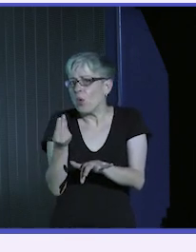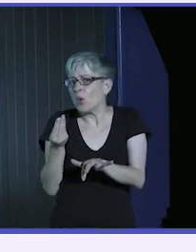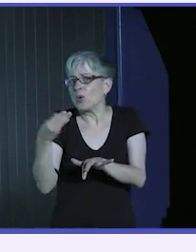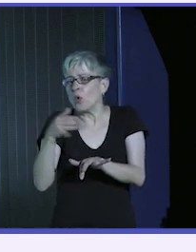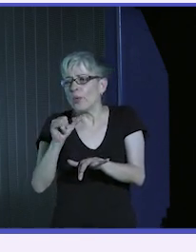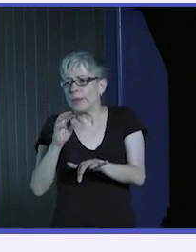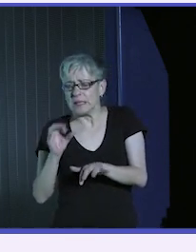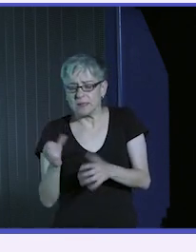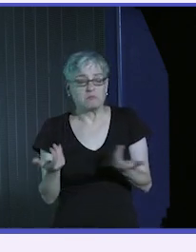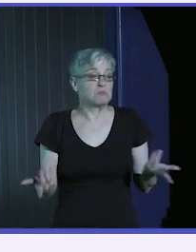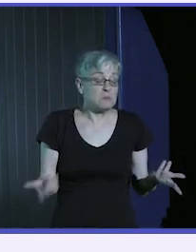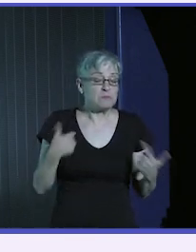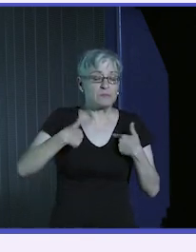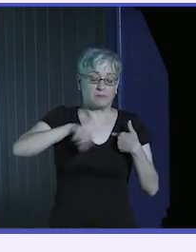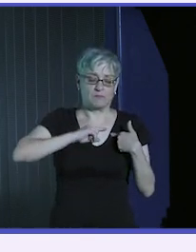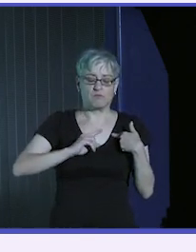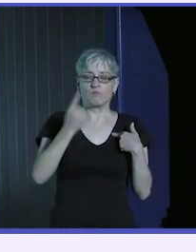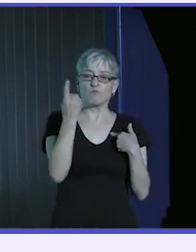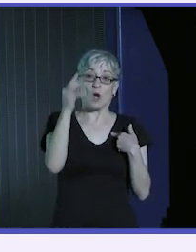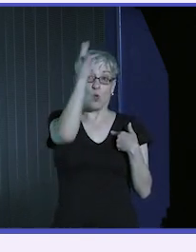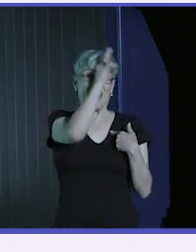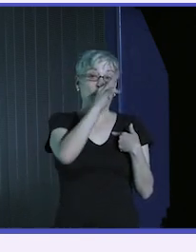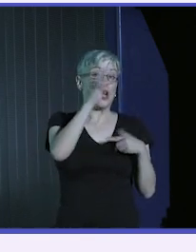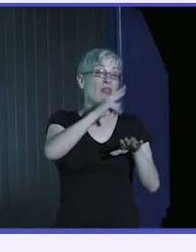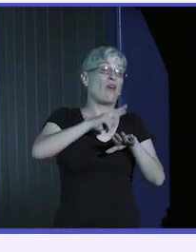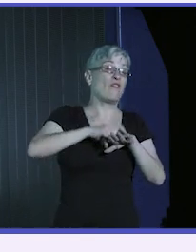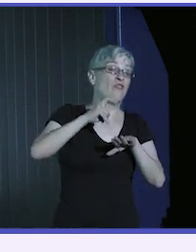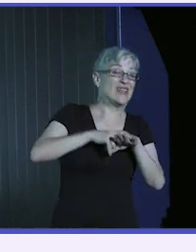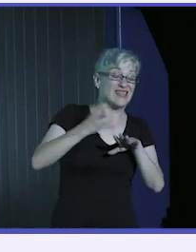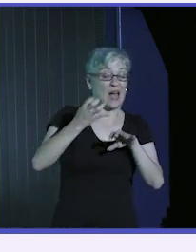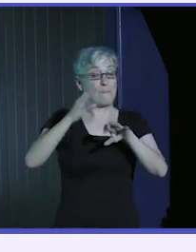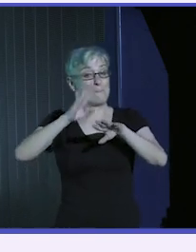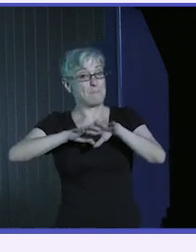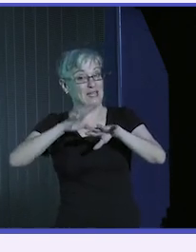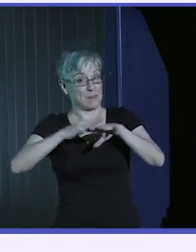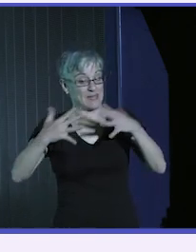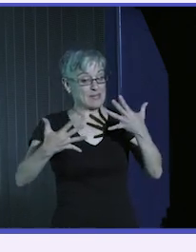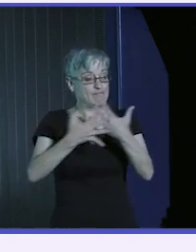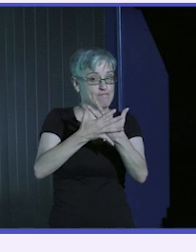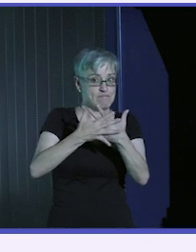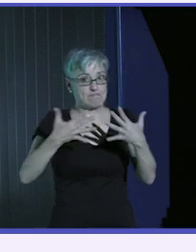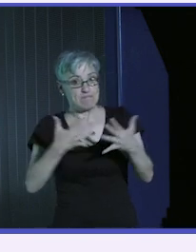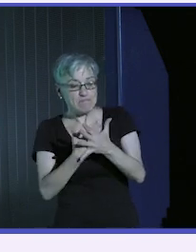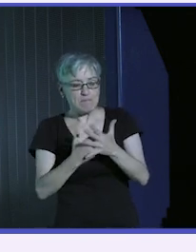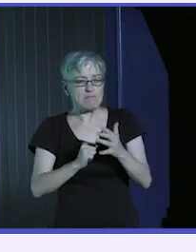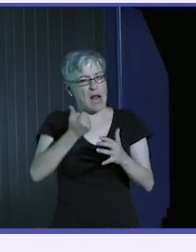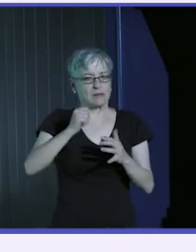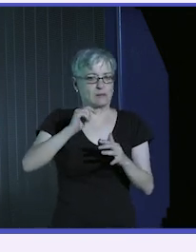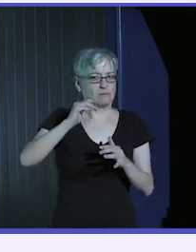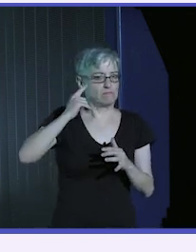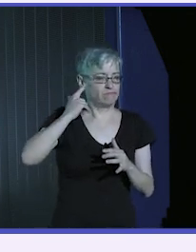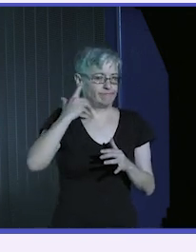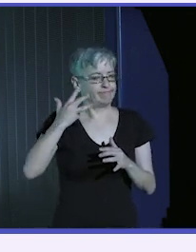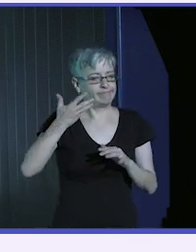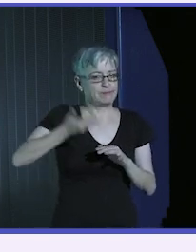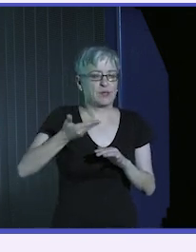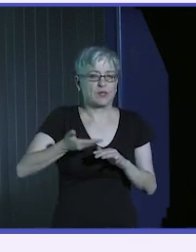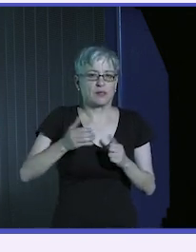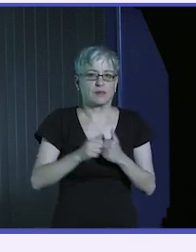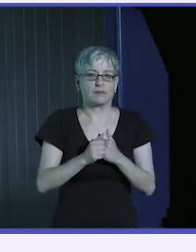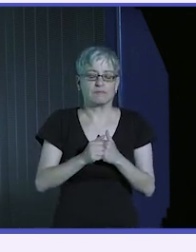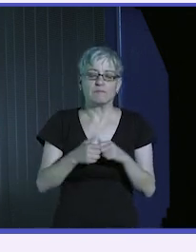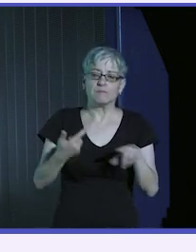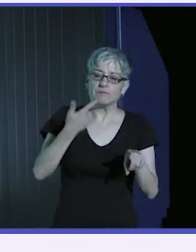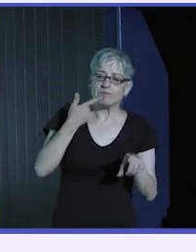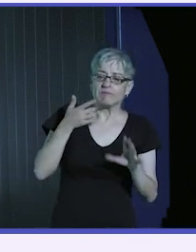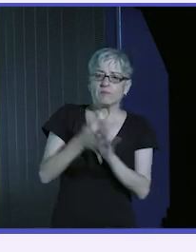mucha investigación, una de las teorías físicas y matemáticas que está cogiendo más peso es la teoría de